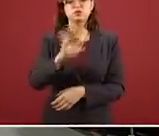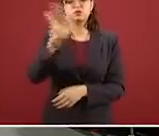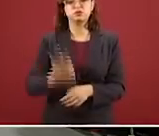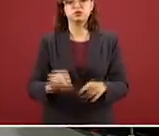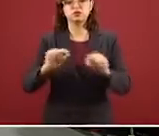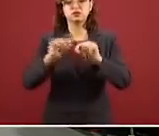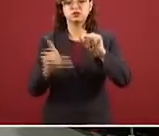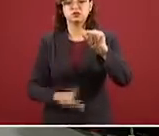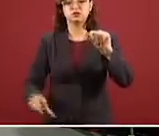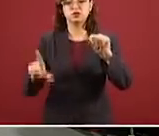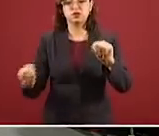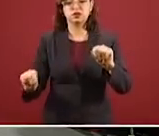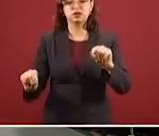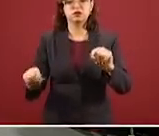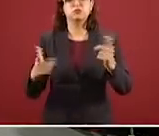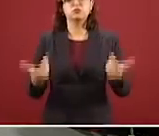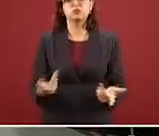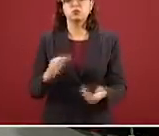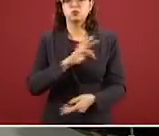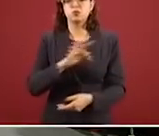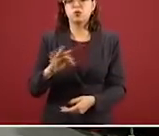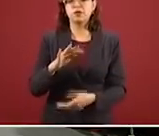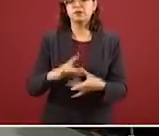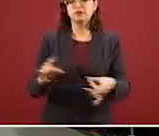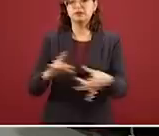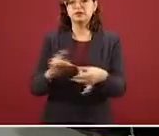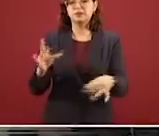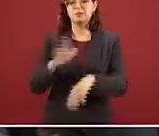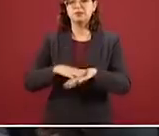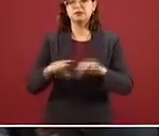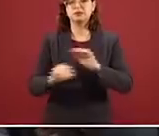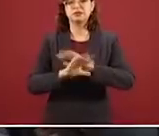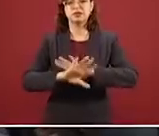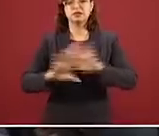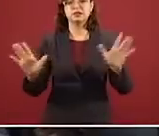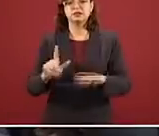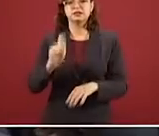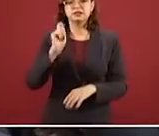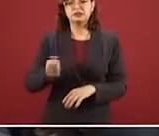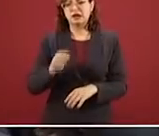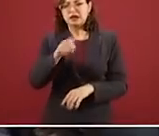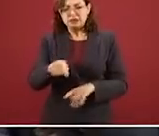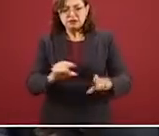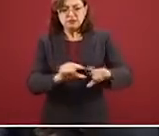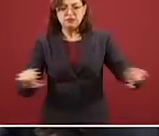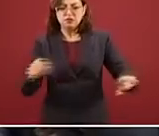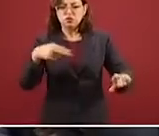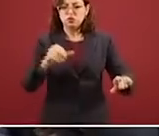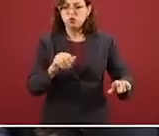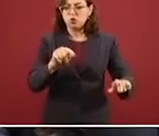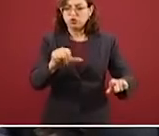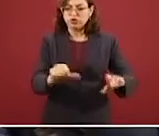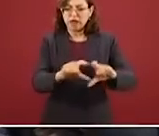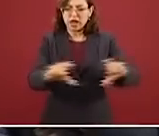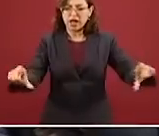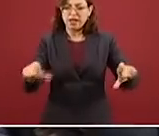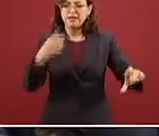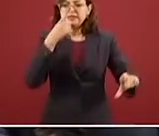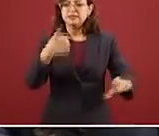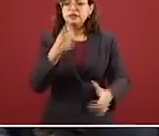territorio. Entonces, si pudiera ayudarnos a aclarar, o por lo menos a mí esa duda, presidente. En esa nota metodológica se señala que es